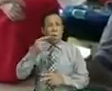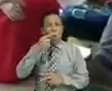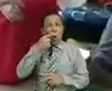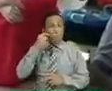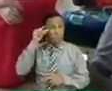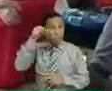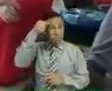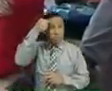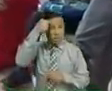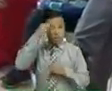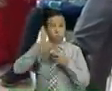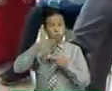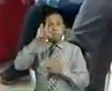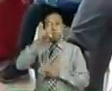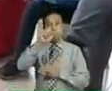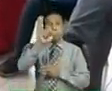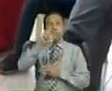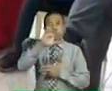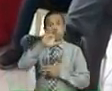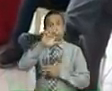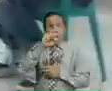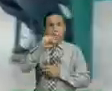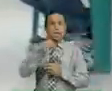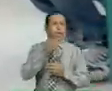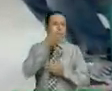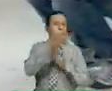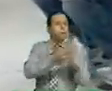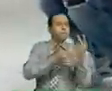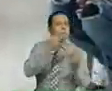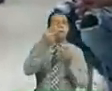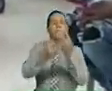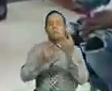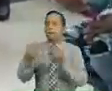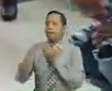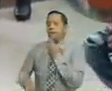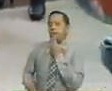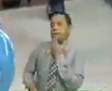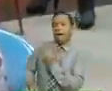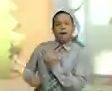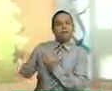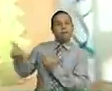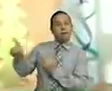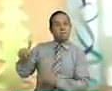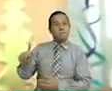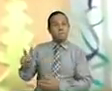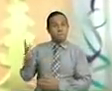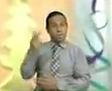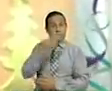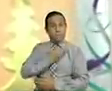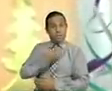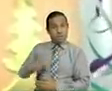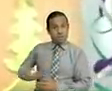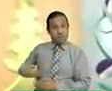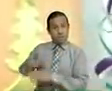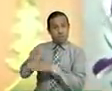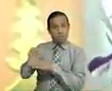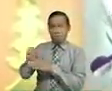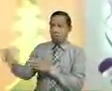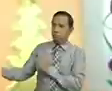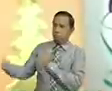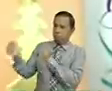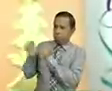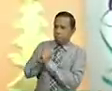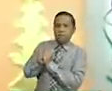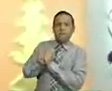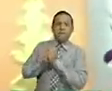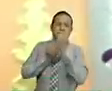que vivieron los pequeños. Estamos muy agradecidos a la presencia también del vicepresidente que nos ha acompañado en este día tan importante, con ese mensaje de esperanza para todos